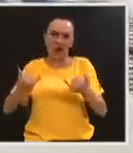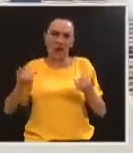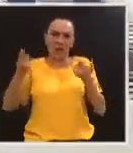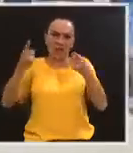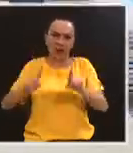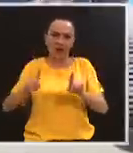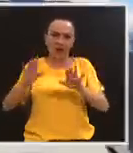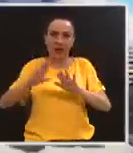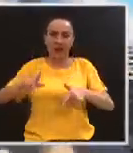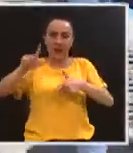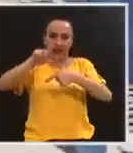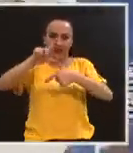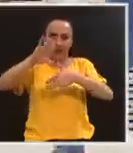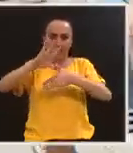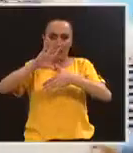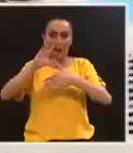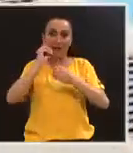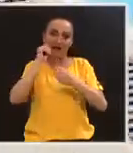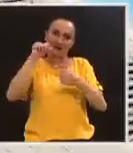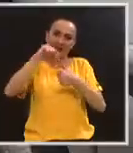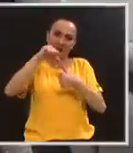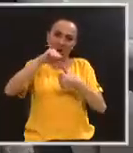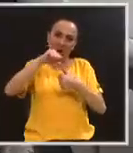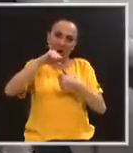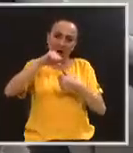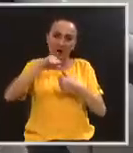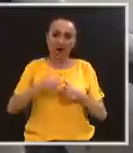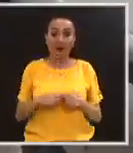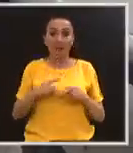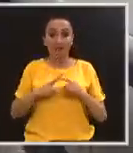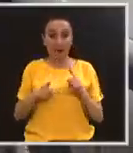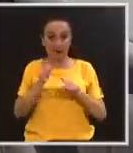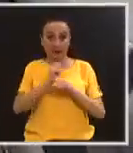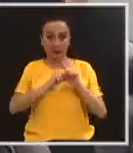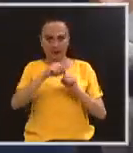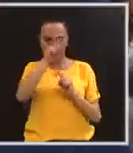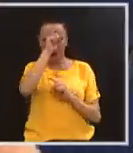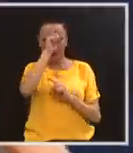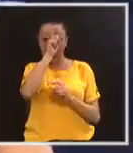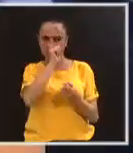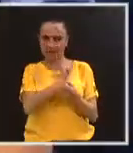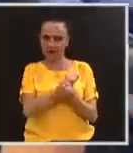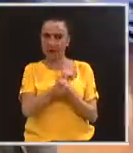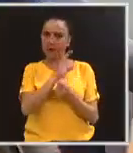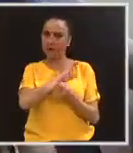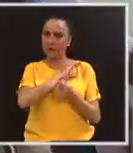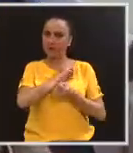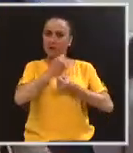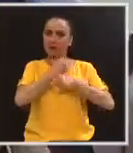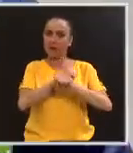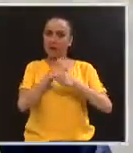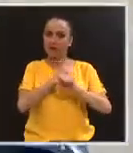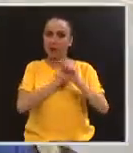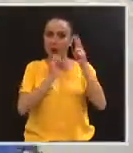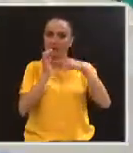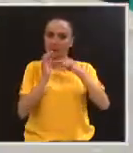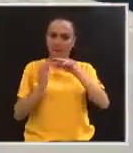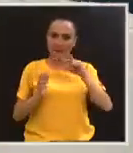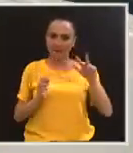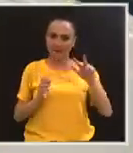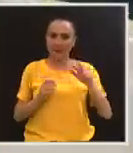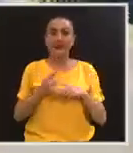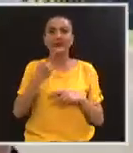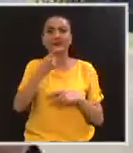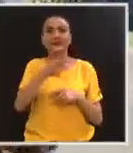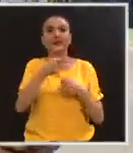esta zona de latinoamérica sobre todo Centroamérica en el caso de un egipcio detenido por la Policía Municipal en el 2023